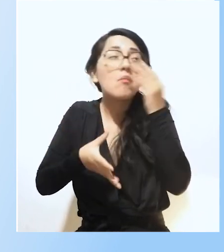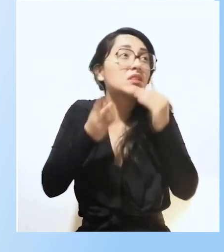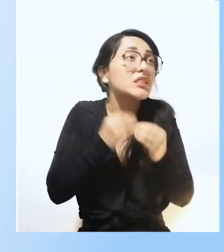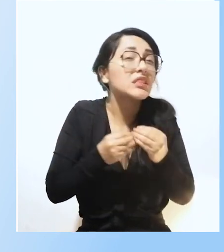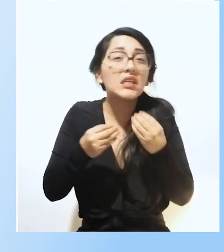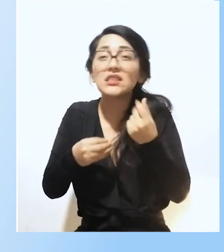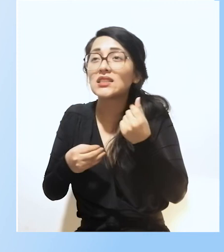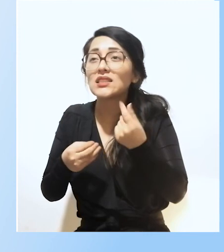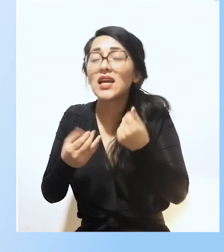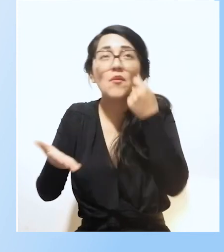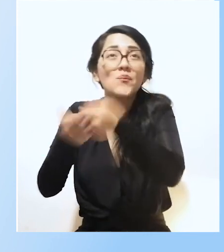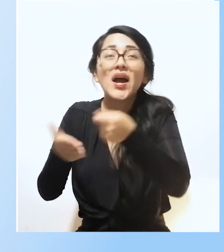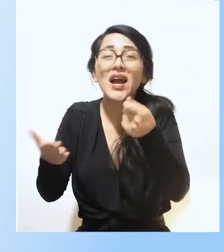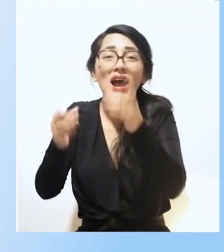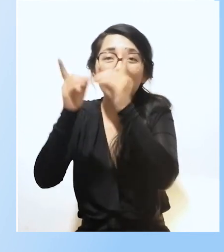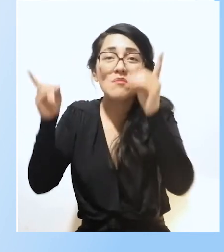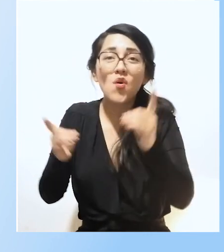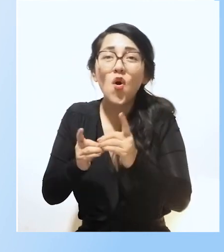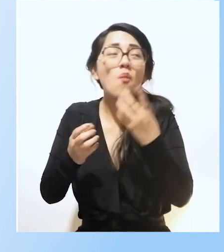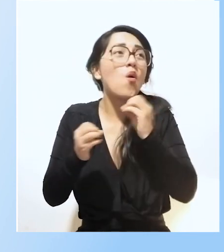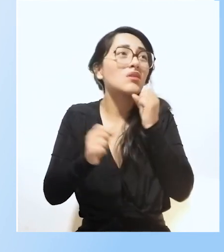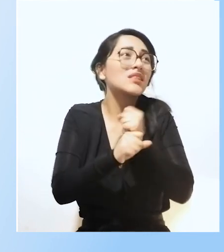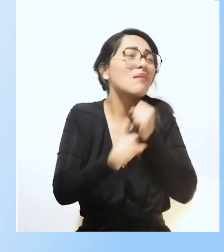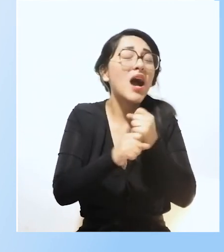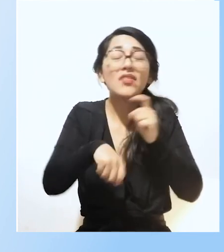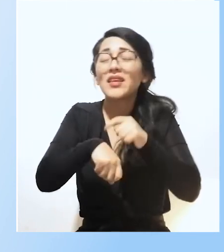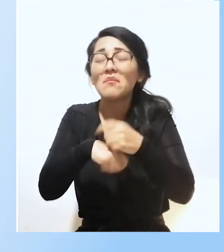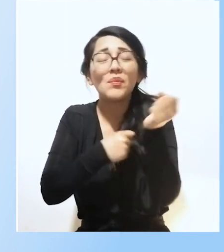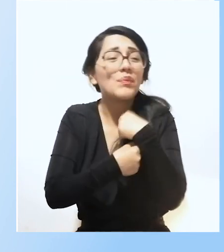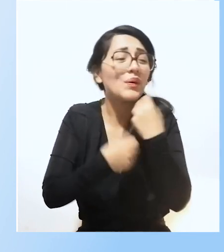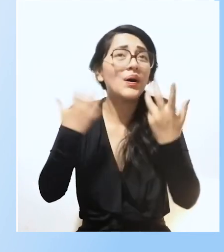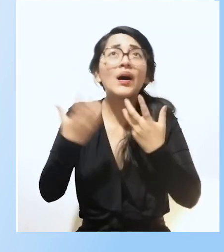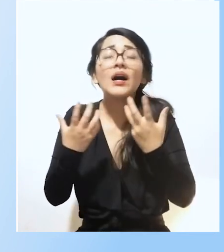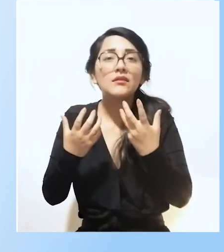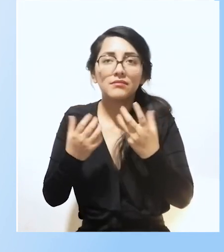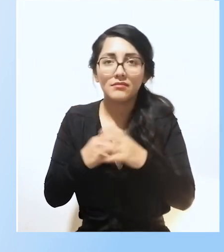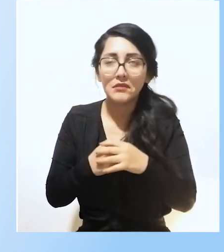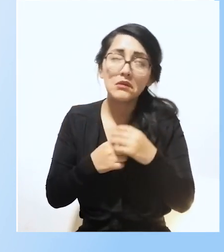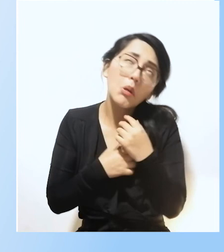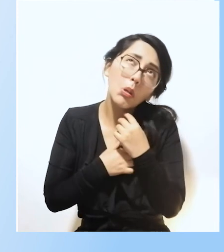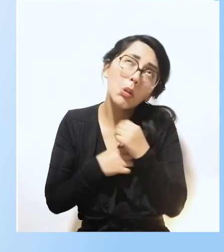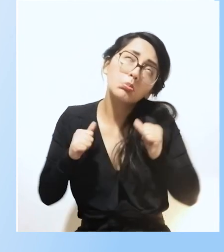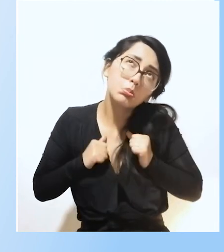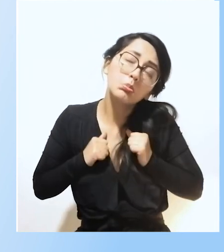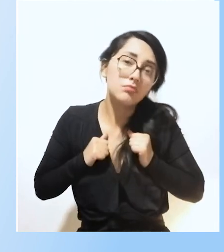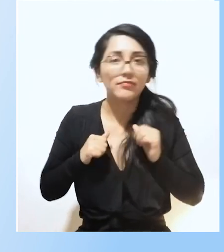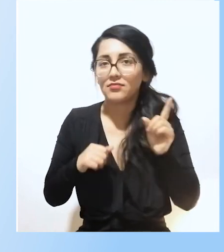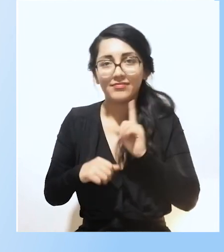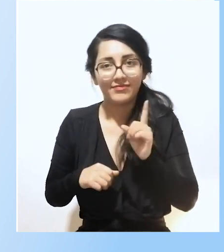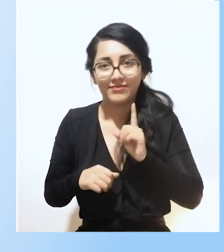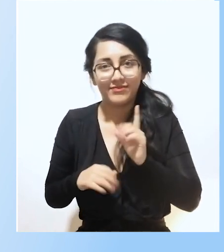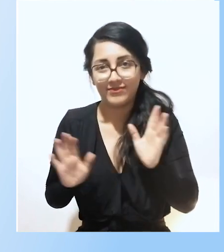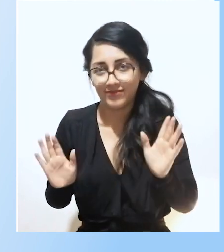título máster o una maestría porque tengo mucho trabajo, porque no tengo tiempo, porque no tengo medios. Nunca, repito, nunca